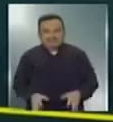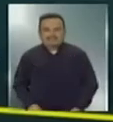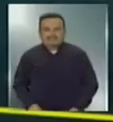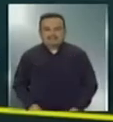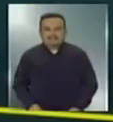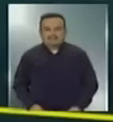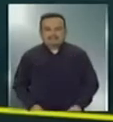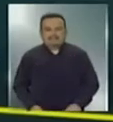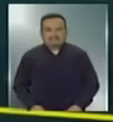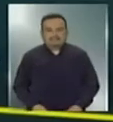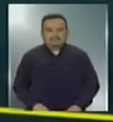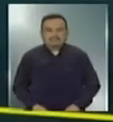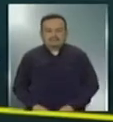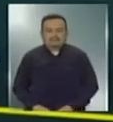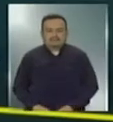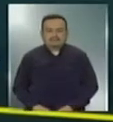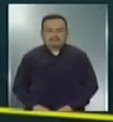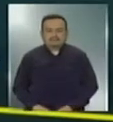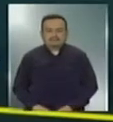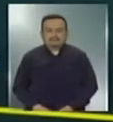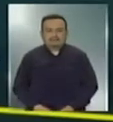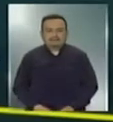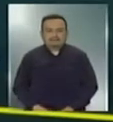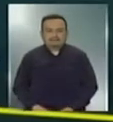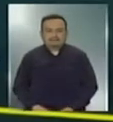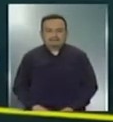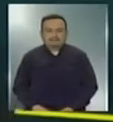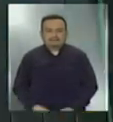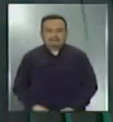Roberto.